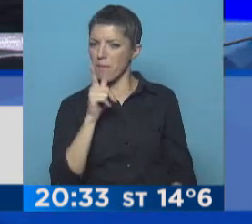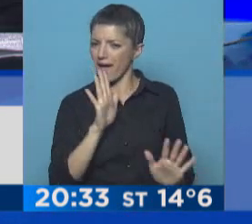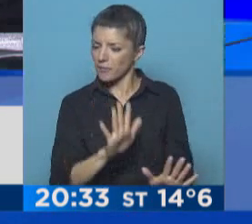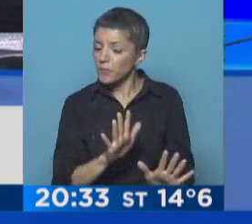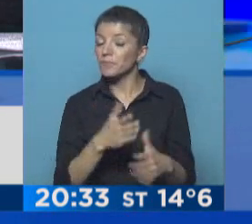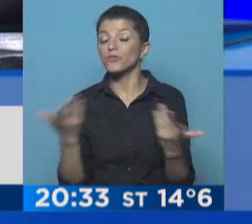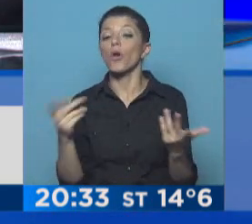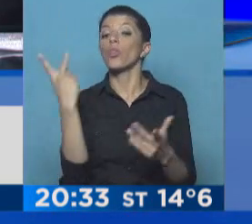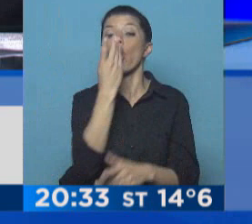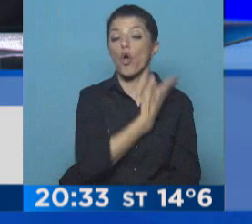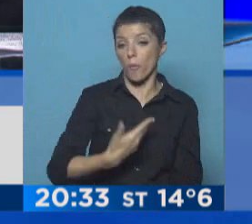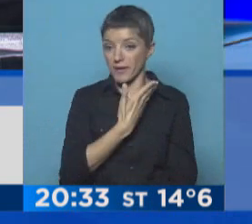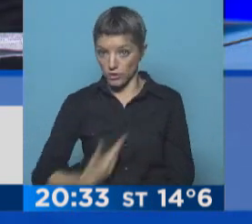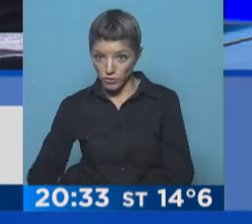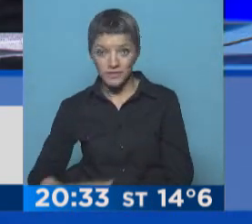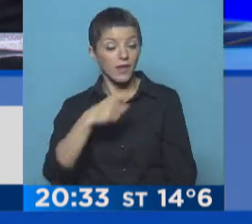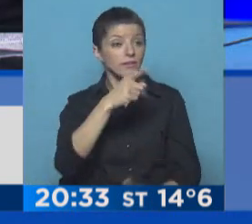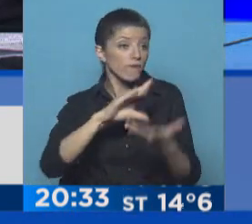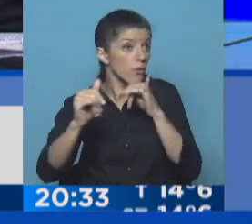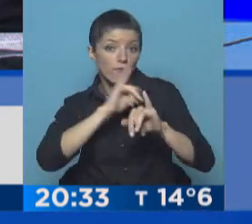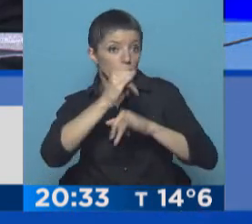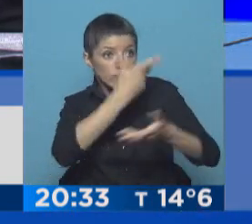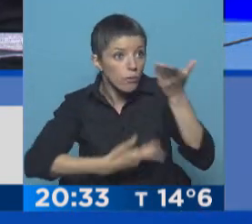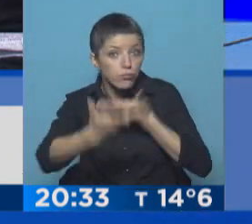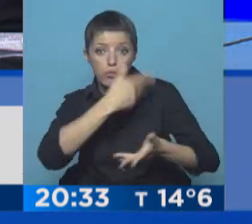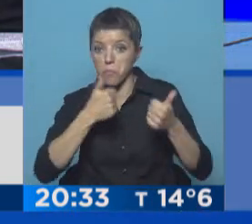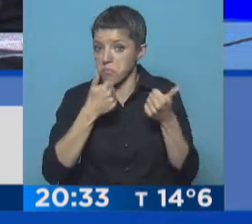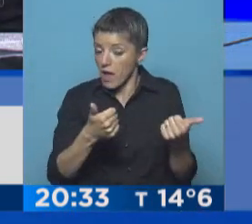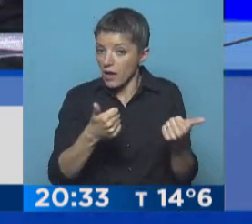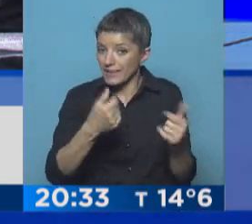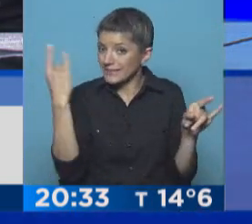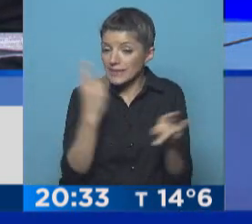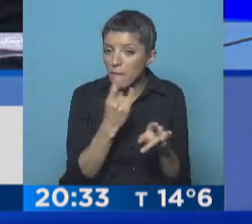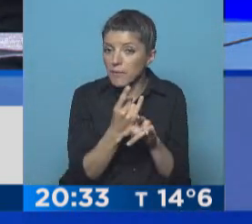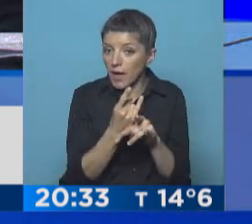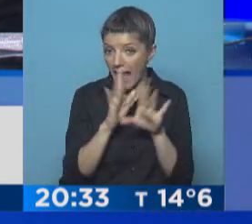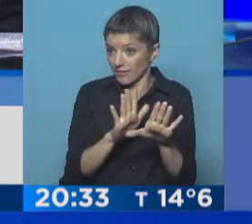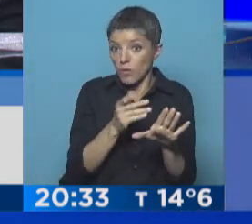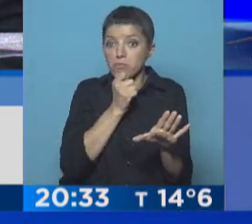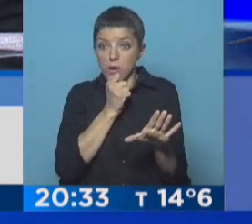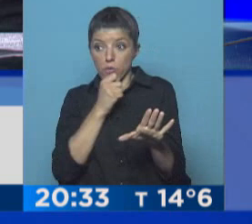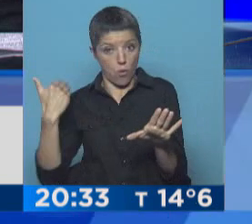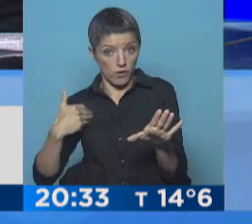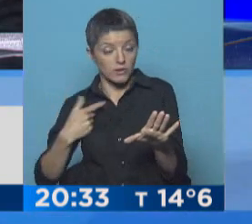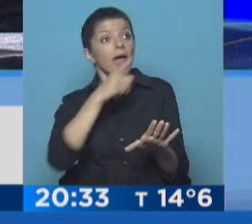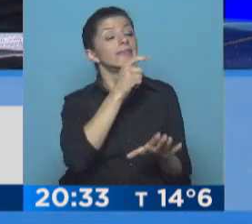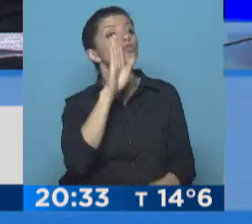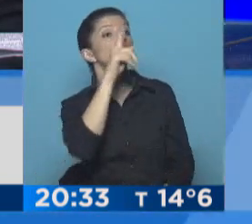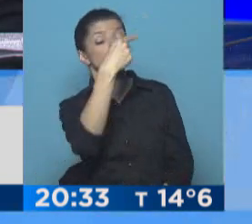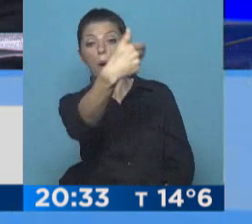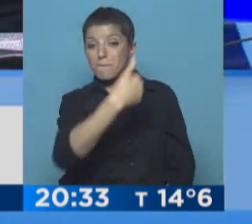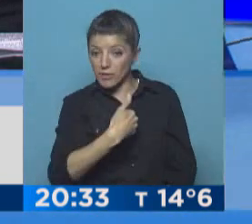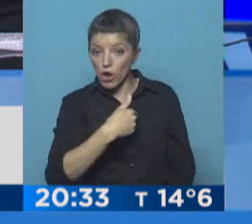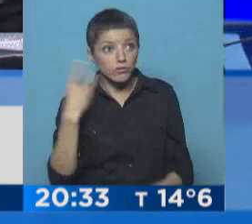donde este tipo de colaboración es normal se presta de buena manera así lo ha hecho Argentina Cada vez que Estados Unidos se lo